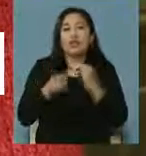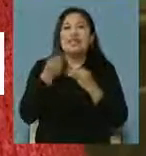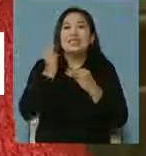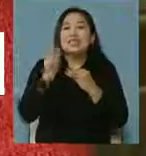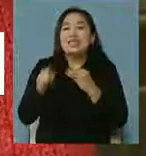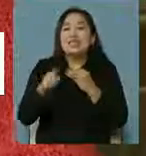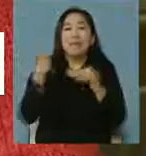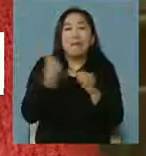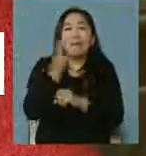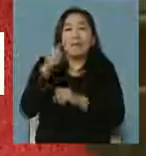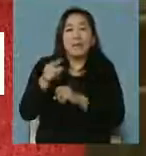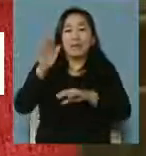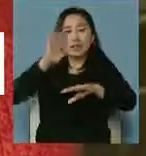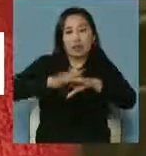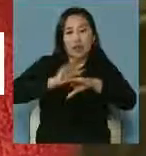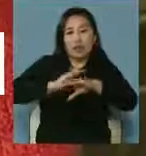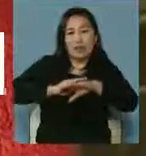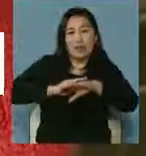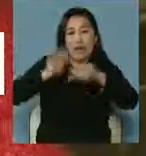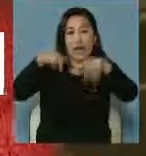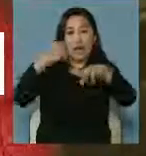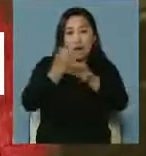quienes principal actores en este caso,